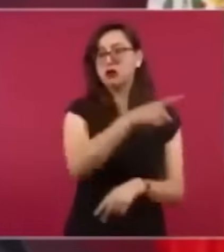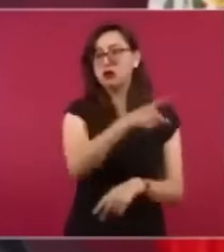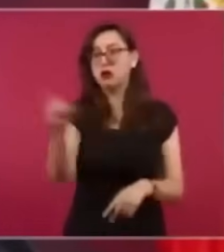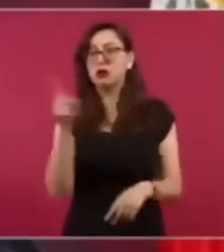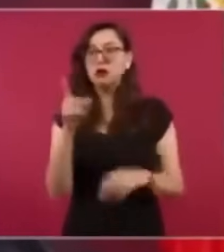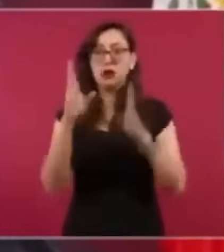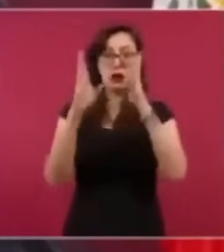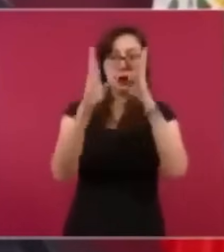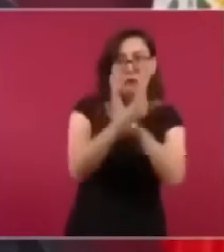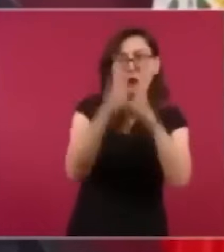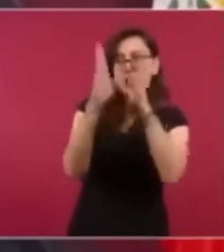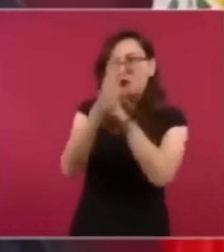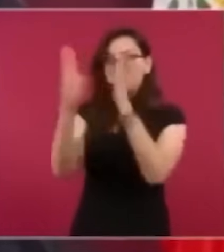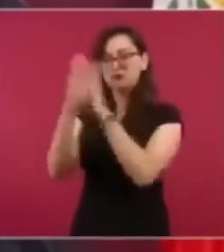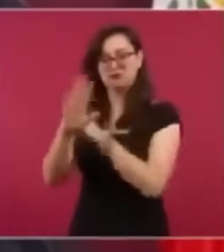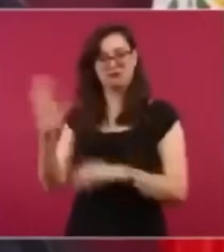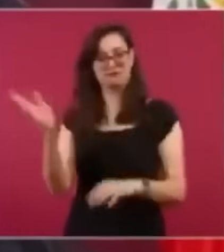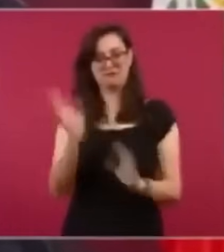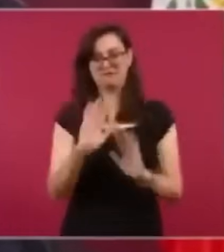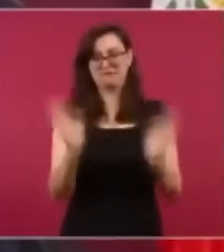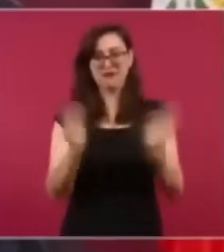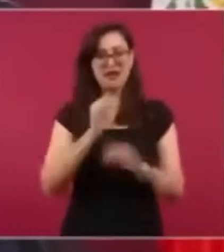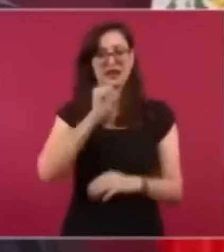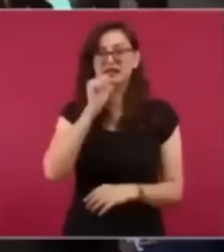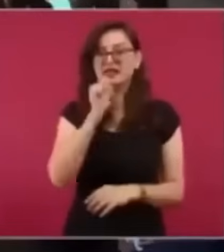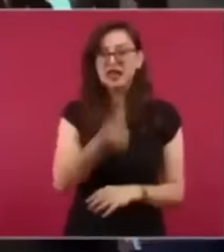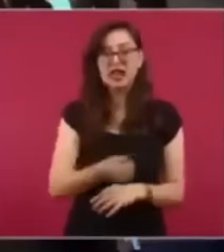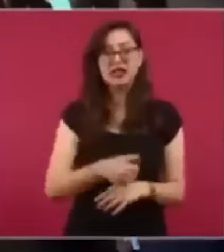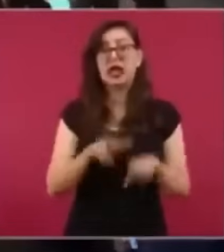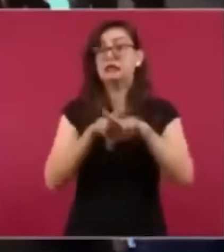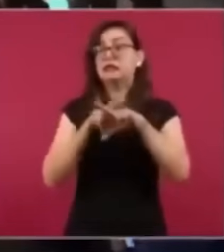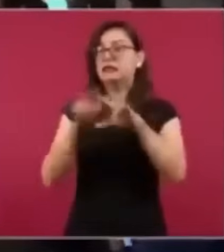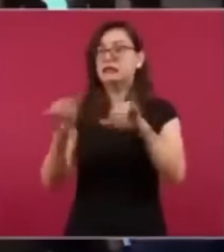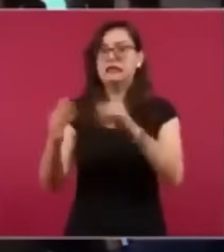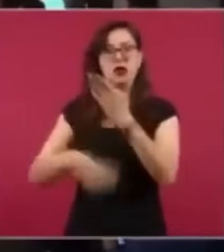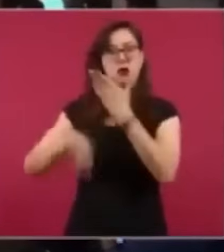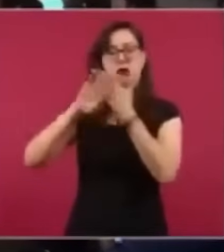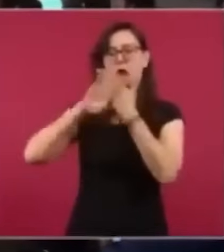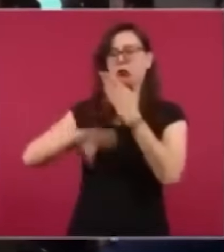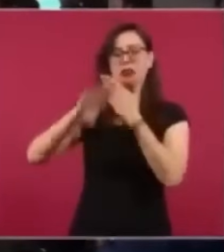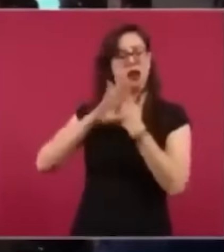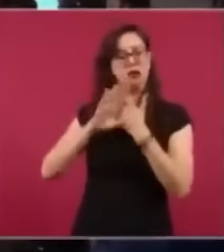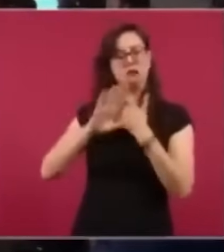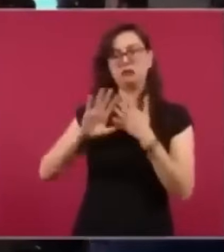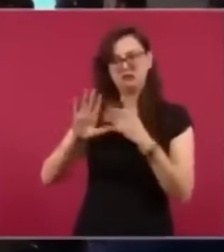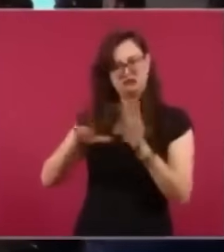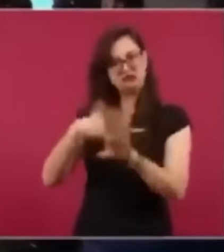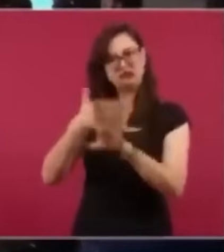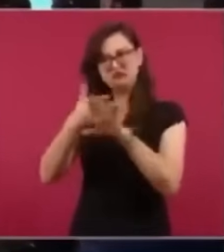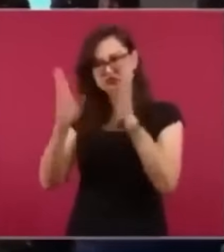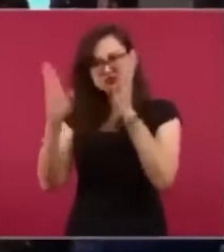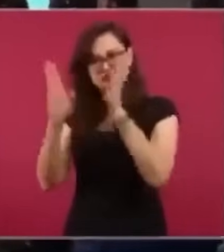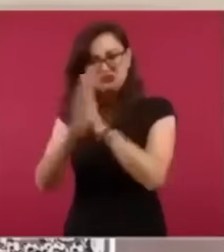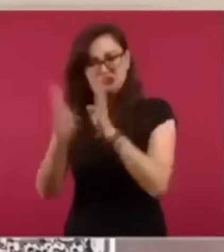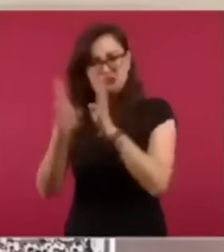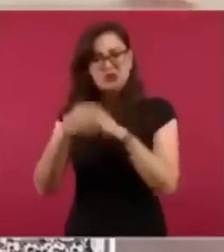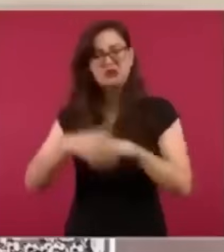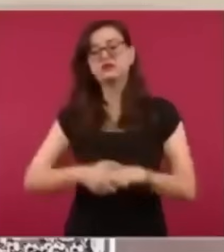está mencionando de este defensor de derechos humanos fue